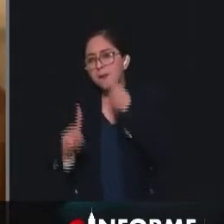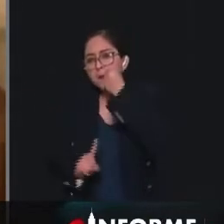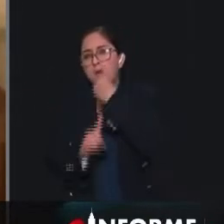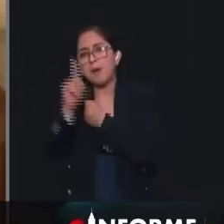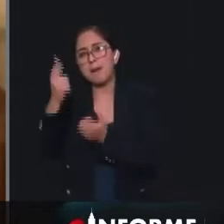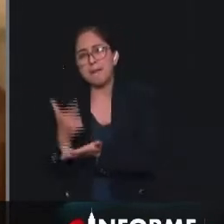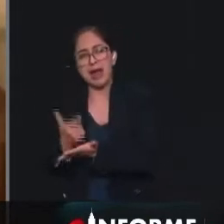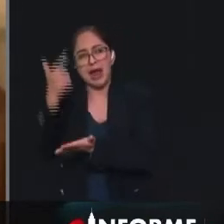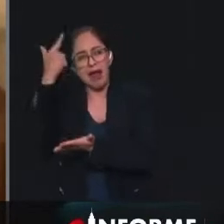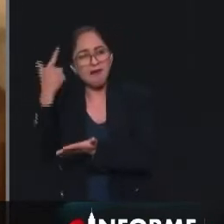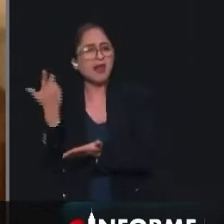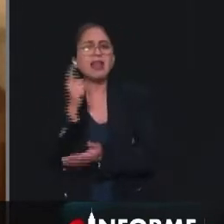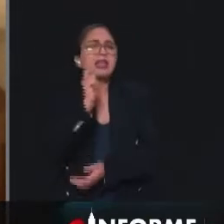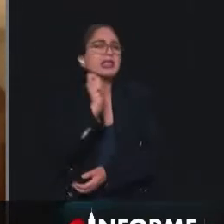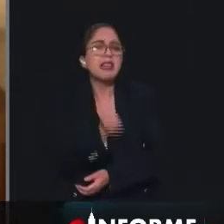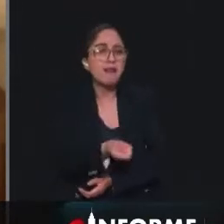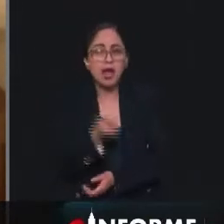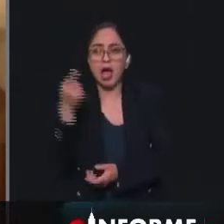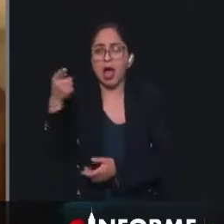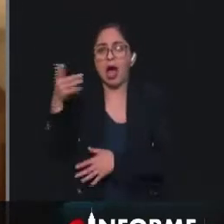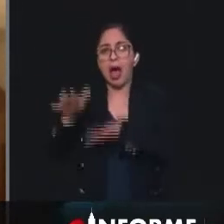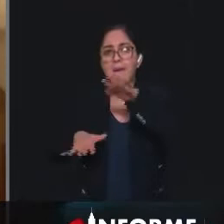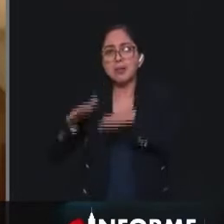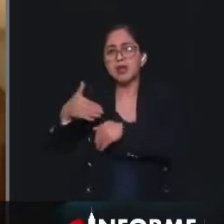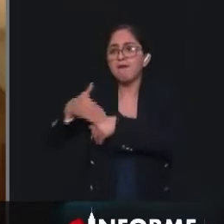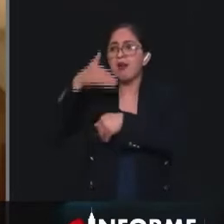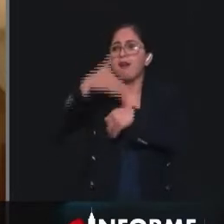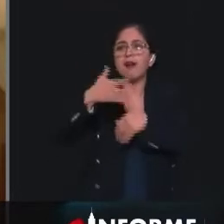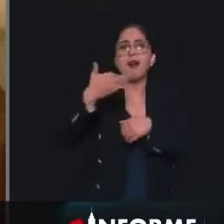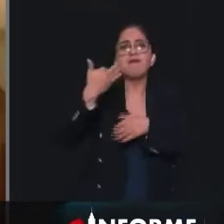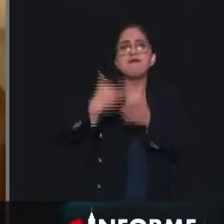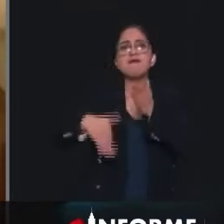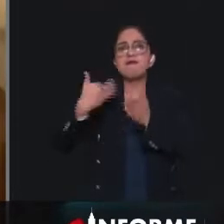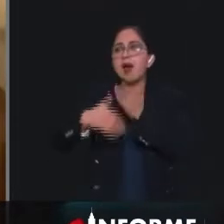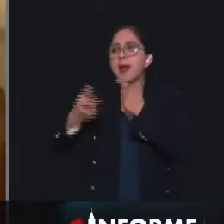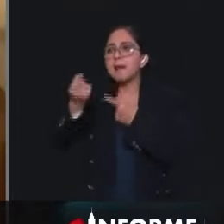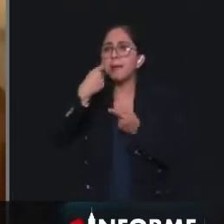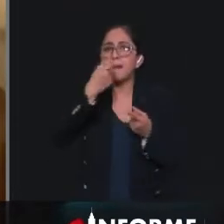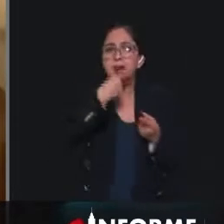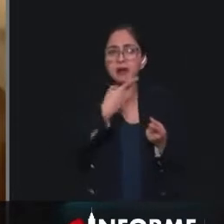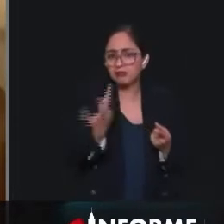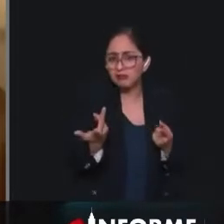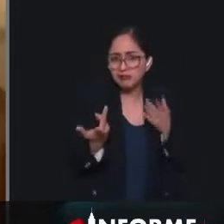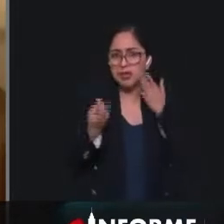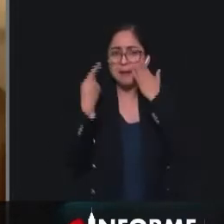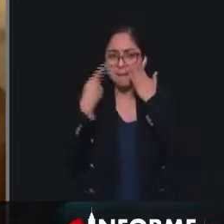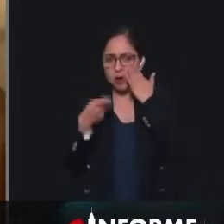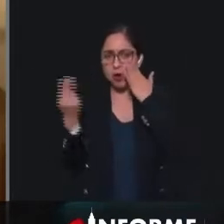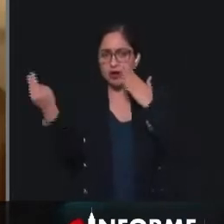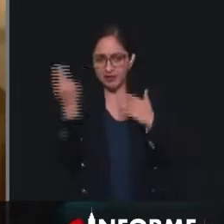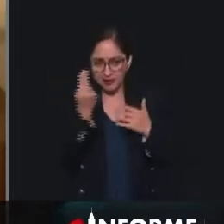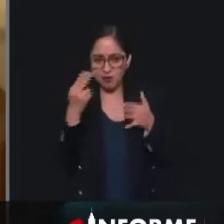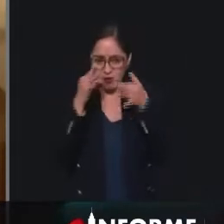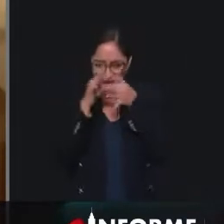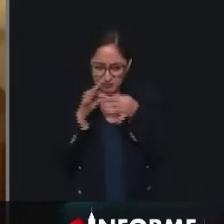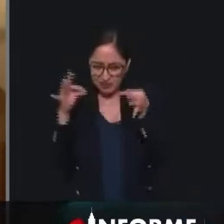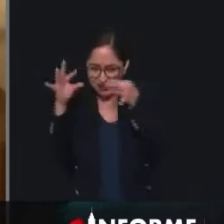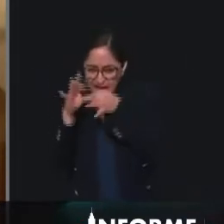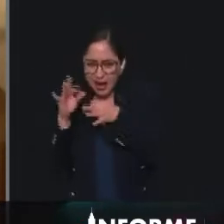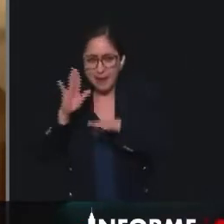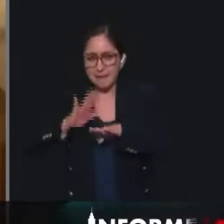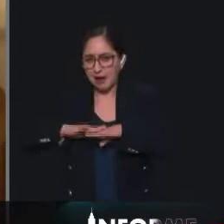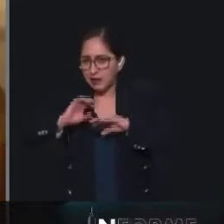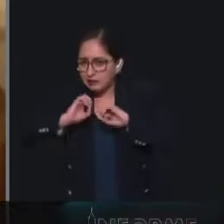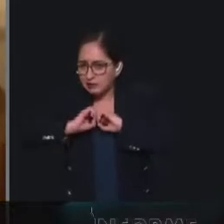por supuesto. Pero creo que todas esas cosas se pueden explicar y se deben explicar de manera muy transparente para evitar